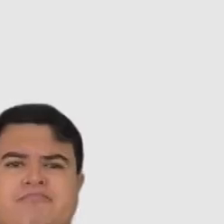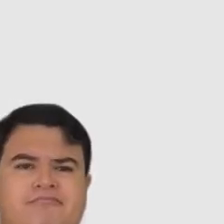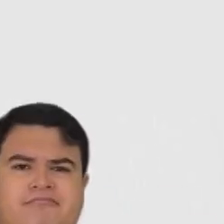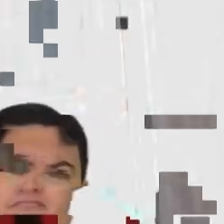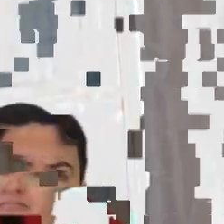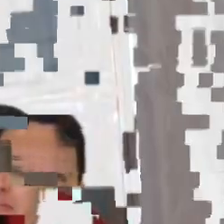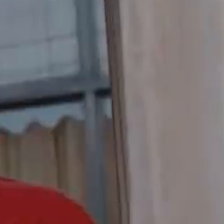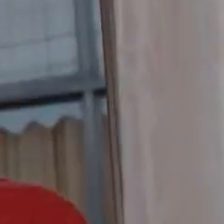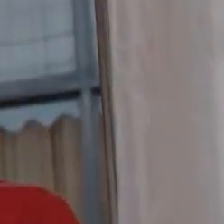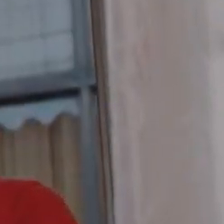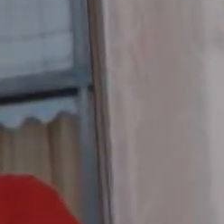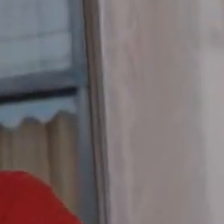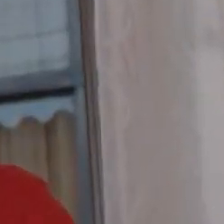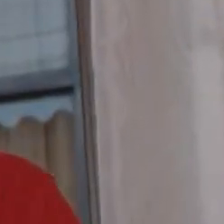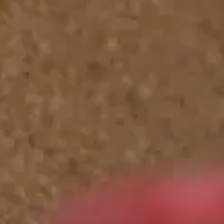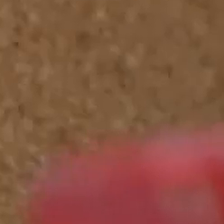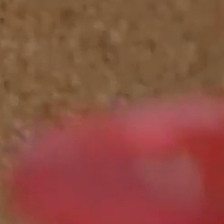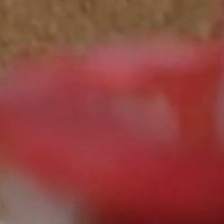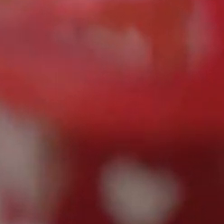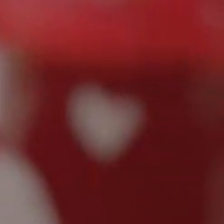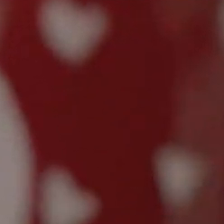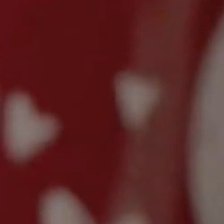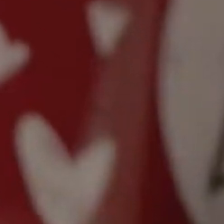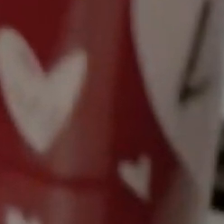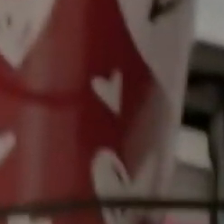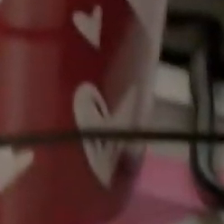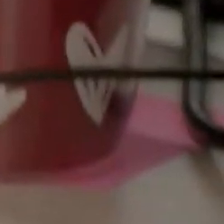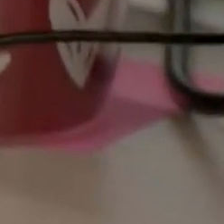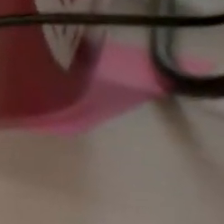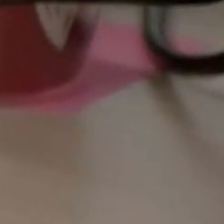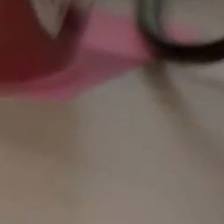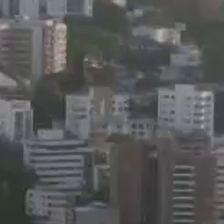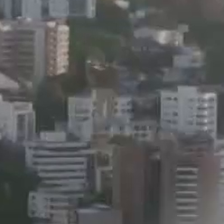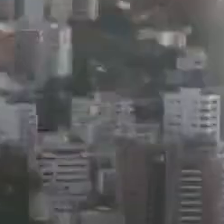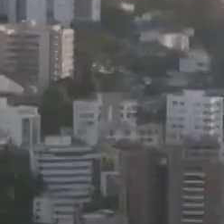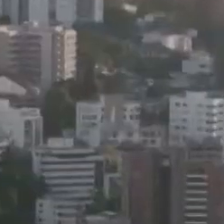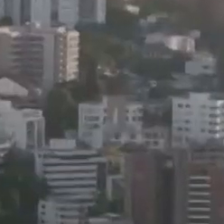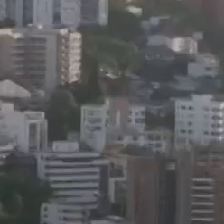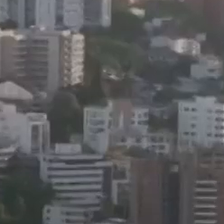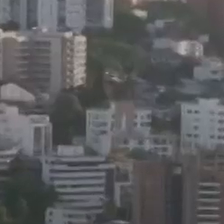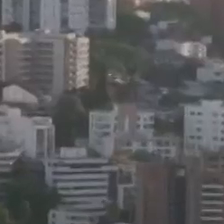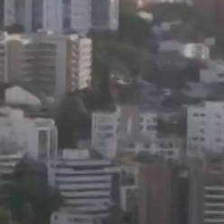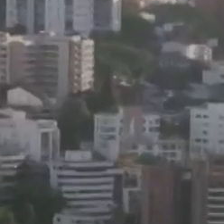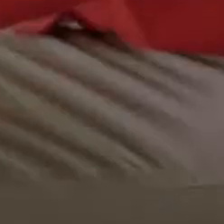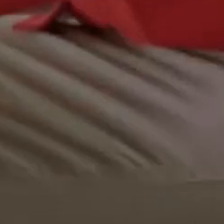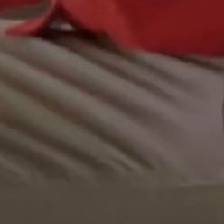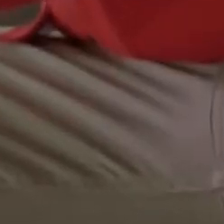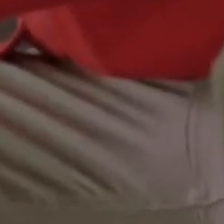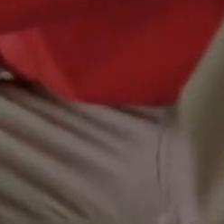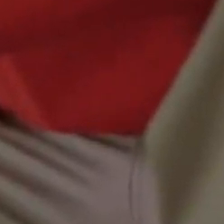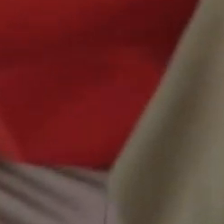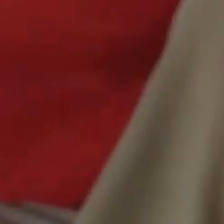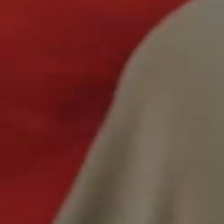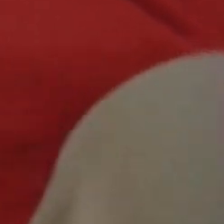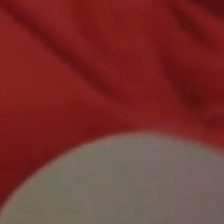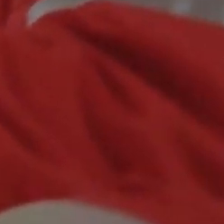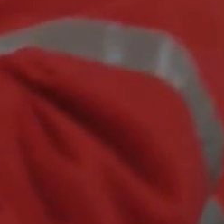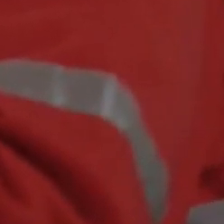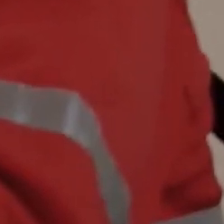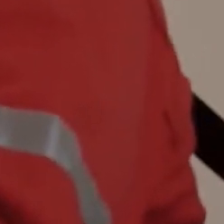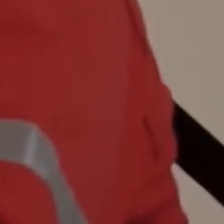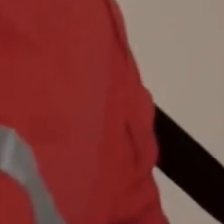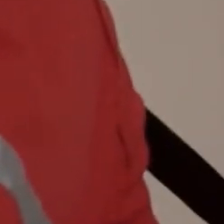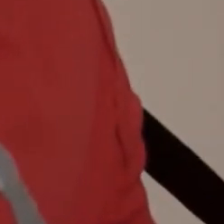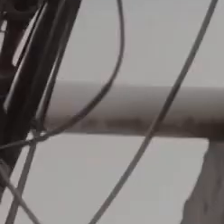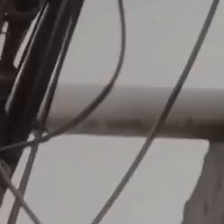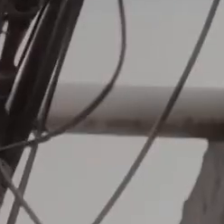de Regulación de... Que donde hay un problema, hay un caleño solucionándolo. Este 2024 estamos fortaleciendo la forma